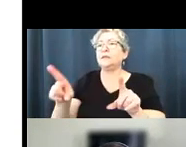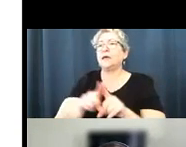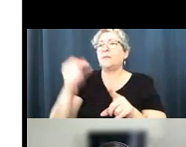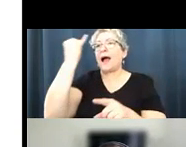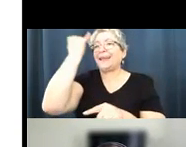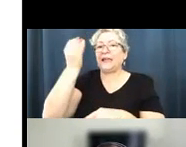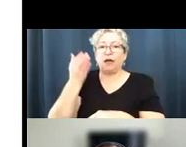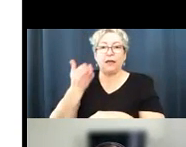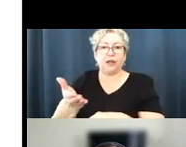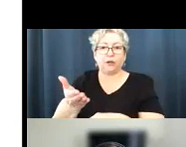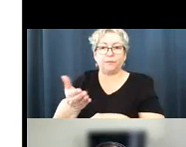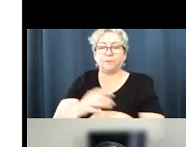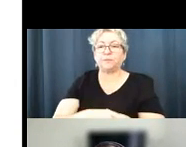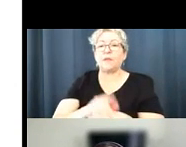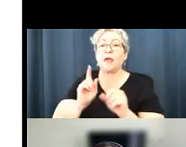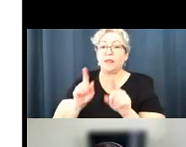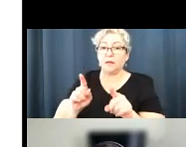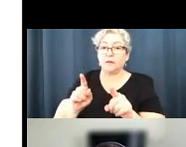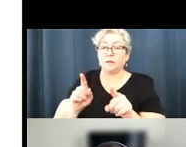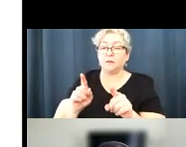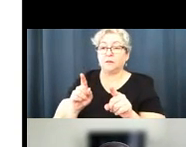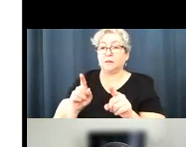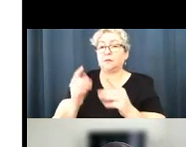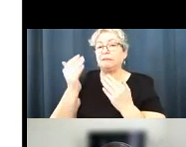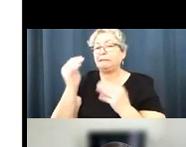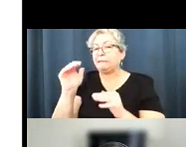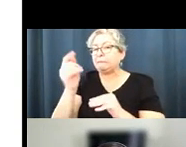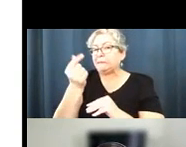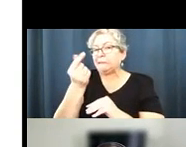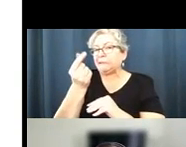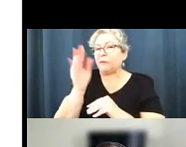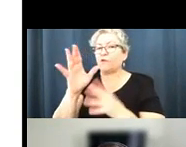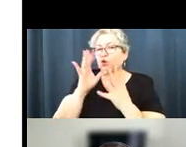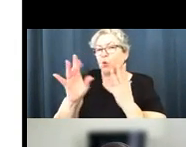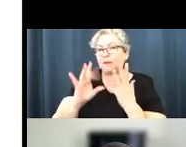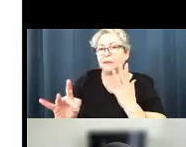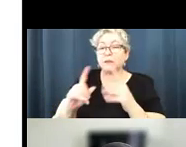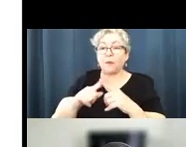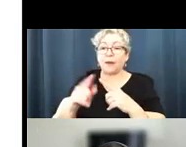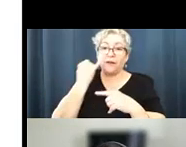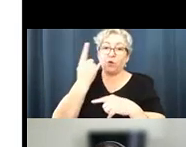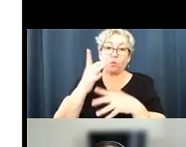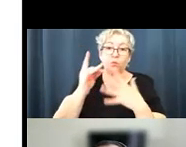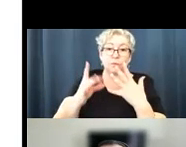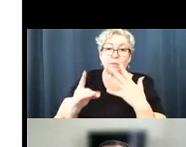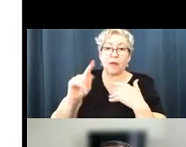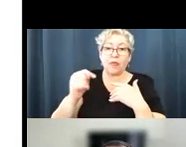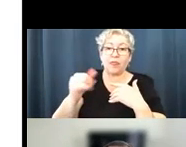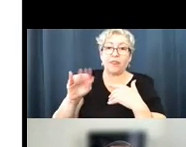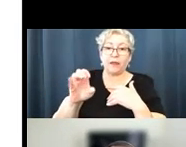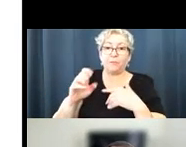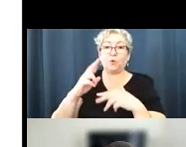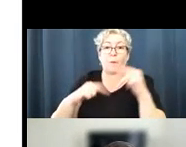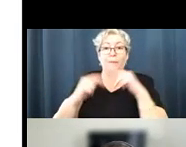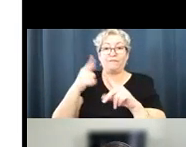al 90%. Este es el mismo principio. Esto potencialmente limita un poco sus opciones, pero si está buscando